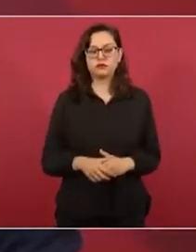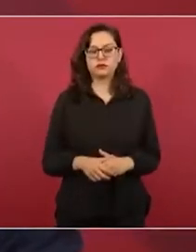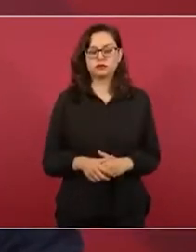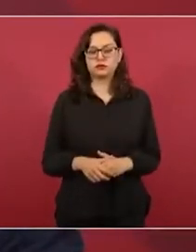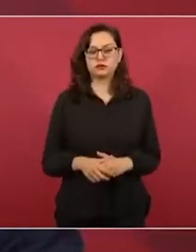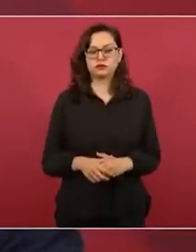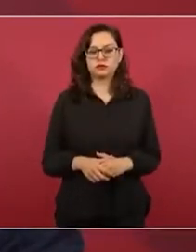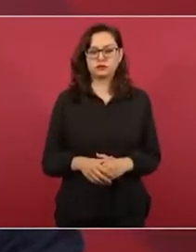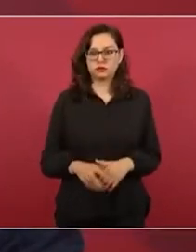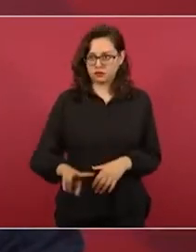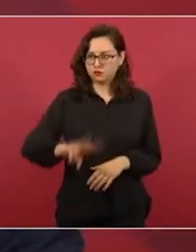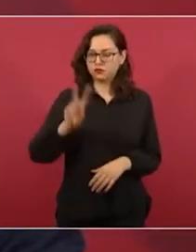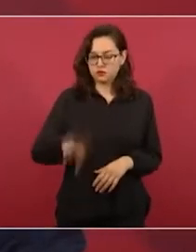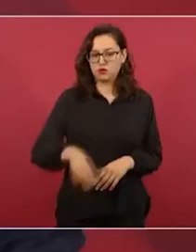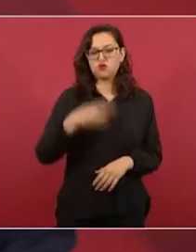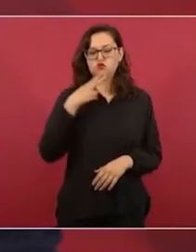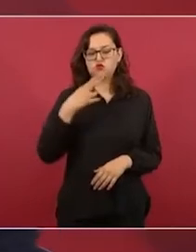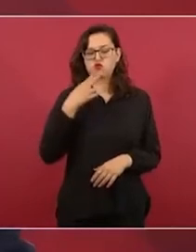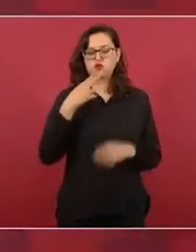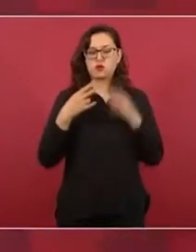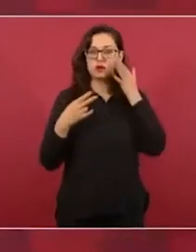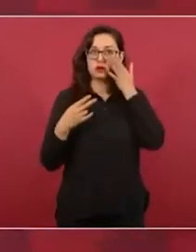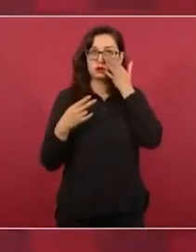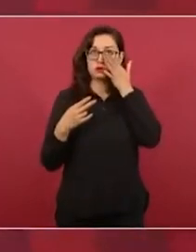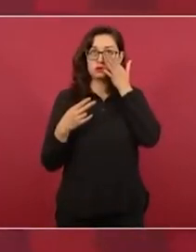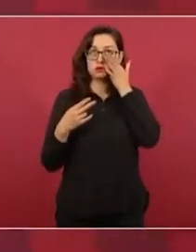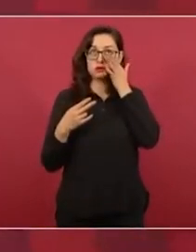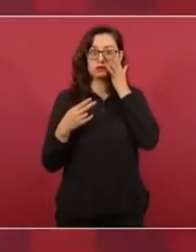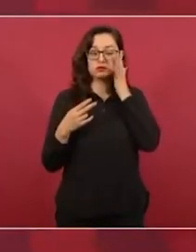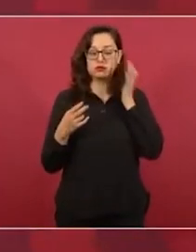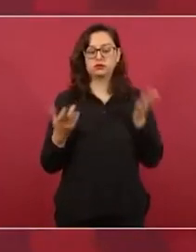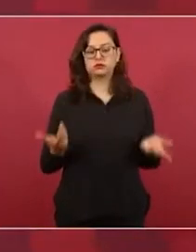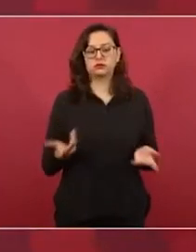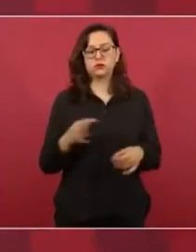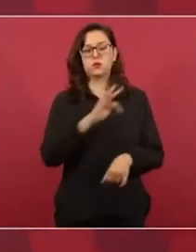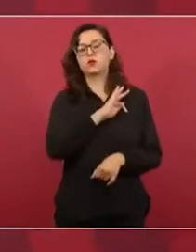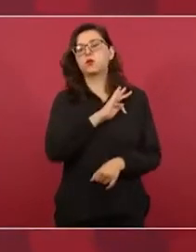resultan, y así se sabe quién es quién,